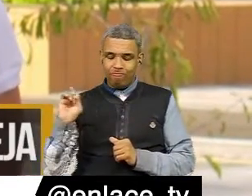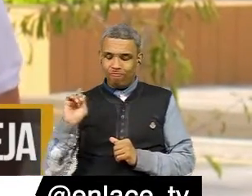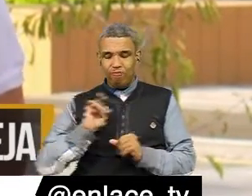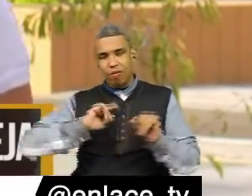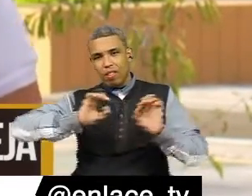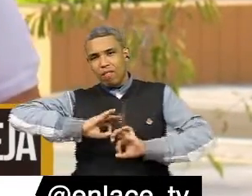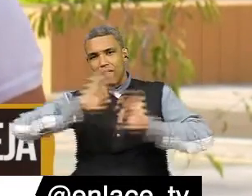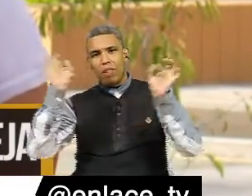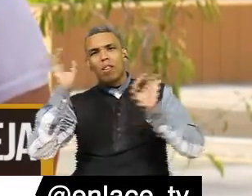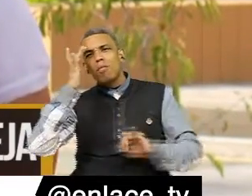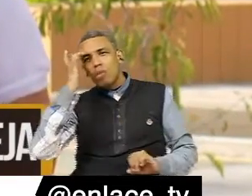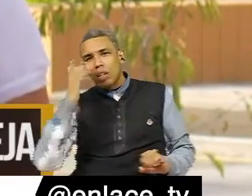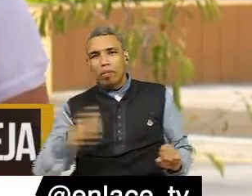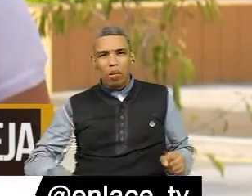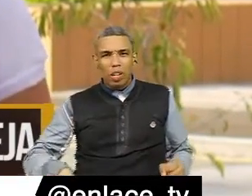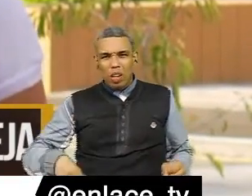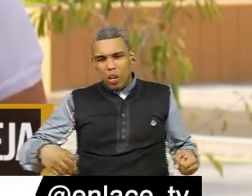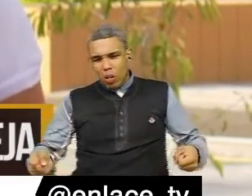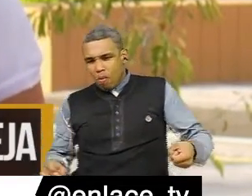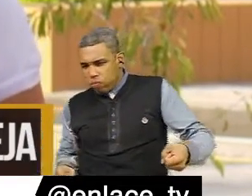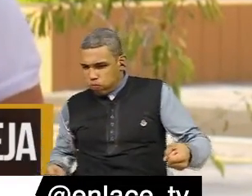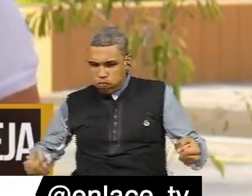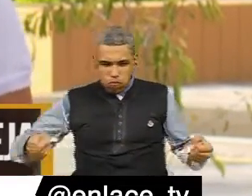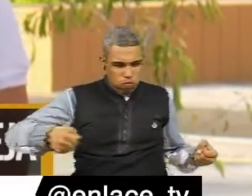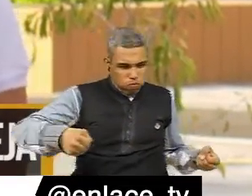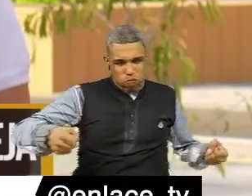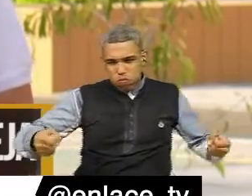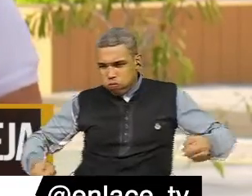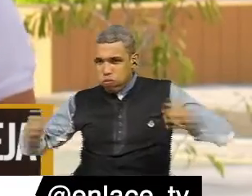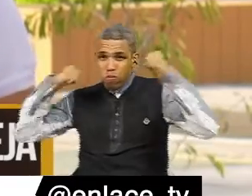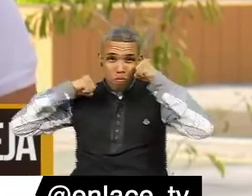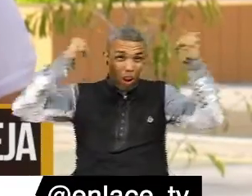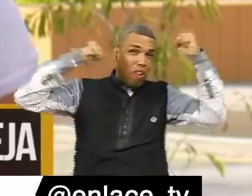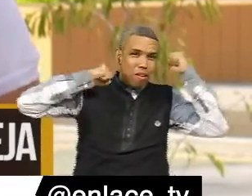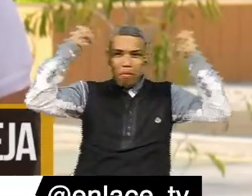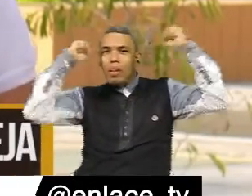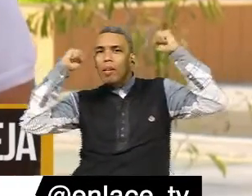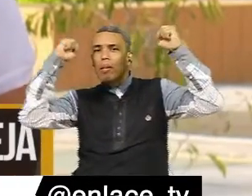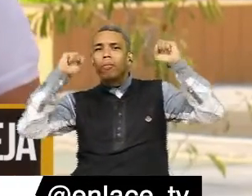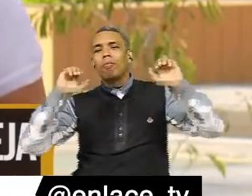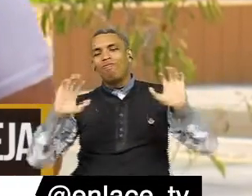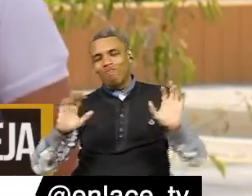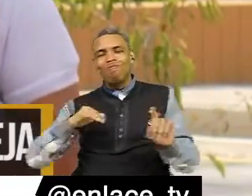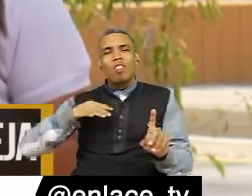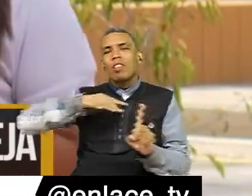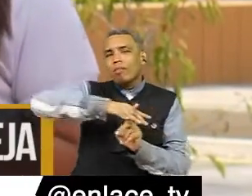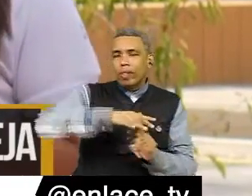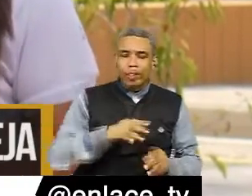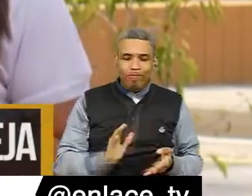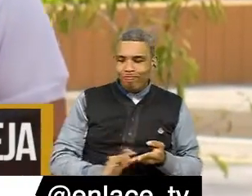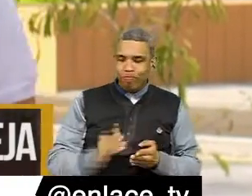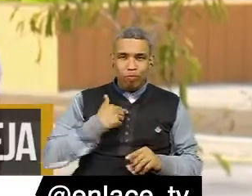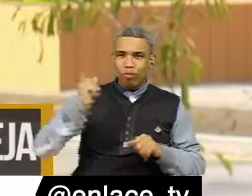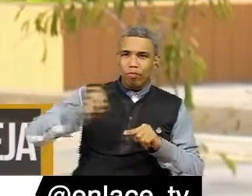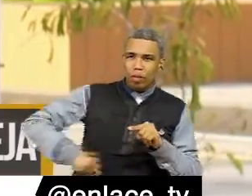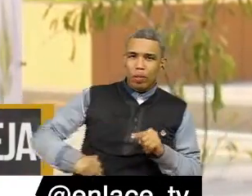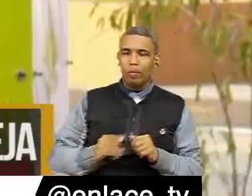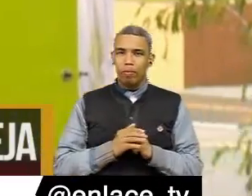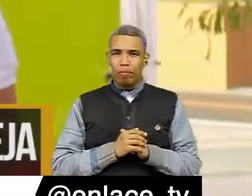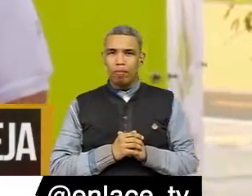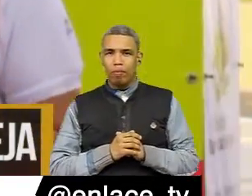por el paro camionero que desde hace varios días se viene registrando en todo el territorio nacional y en el cual Barranca Bermeja no ha sido la excepción. Pero para